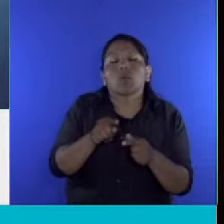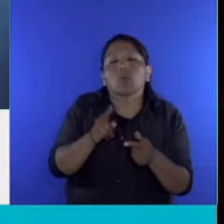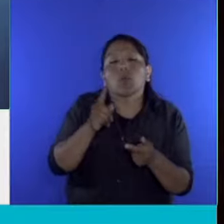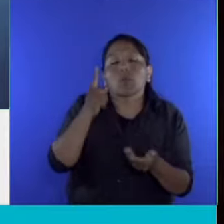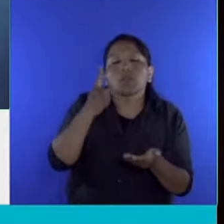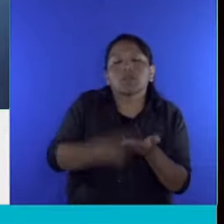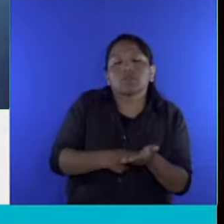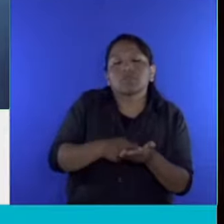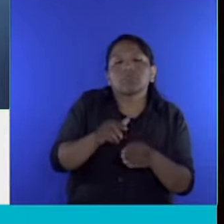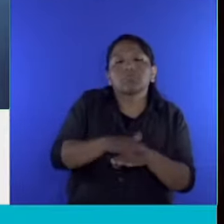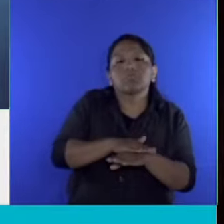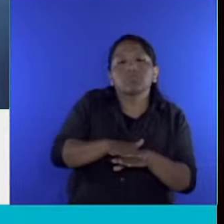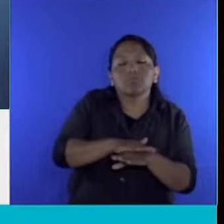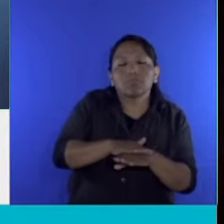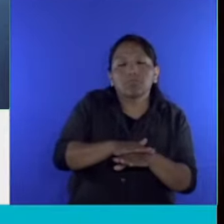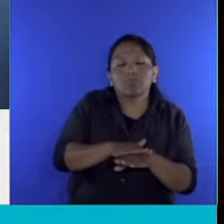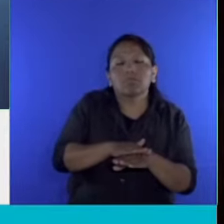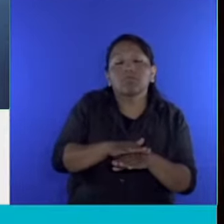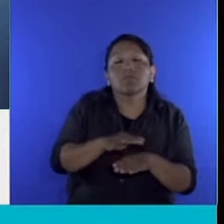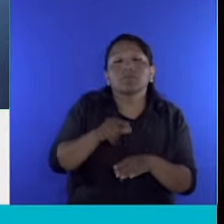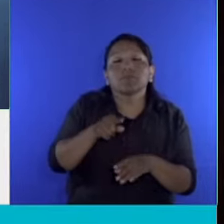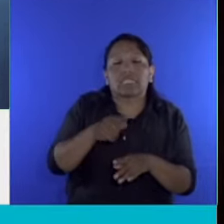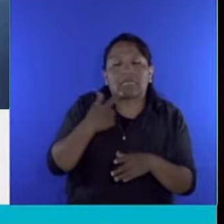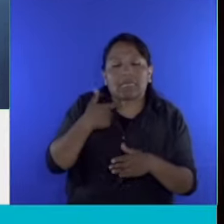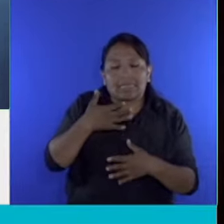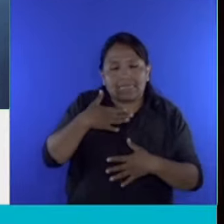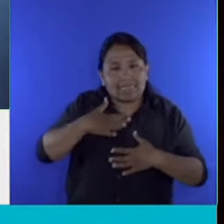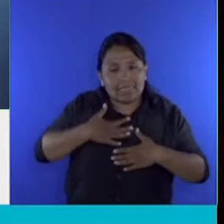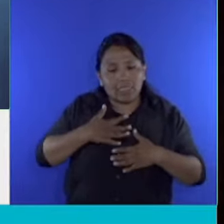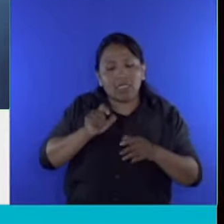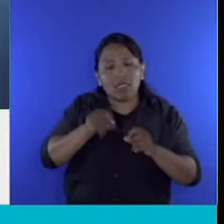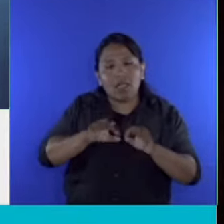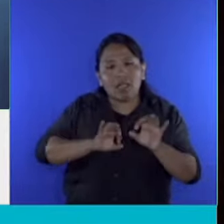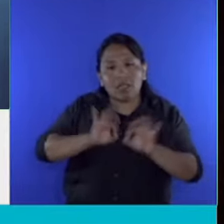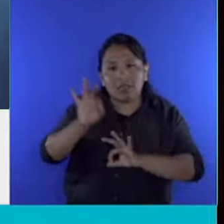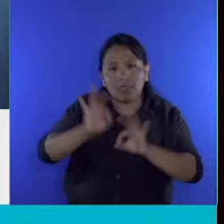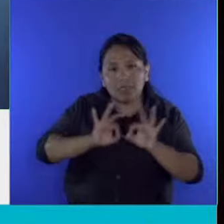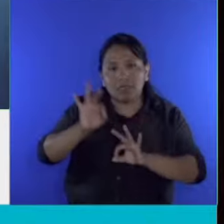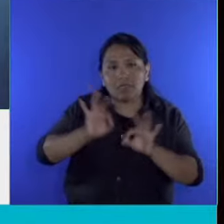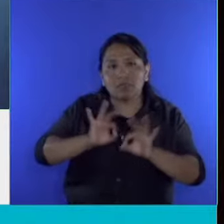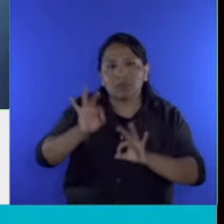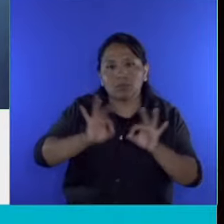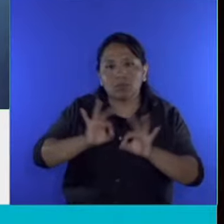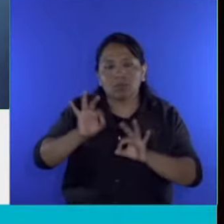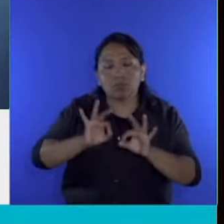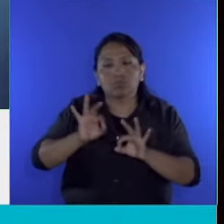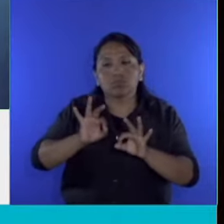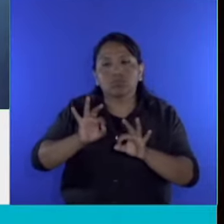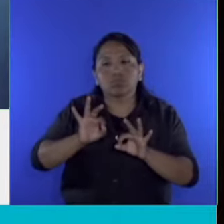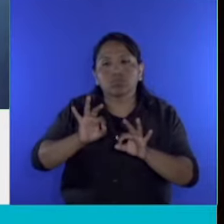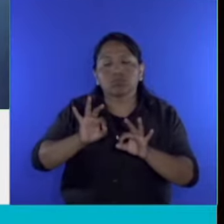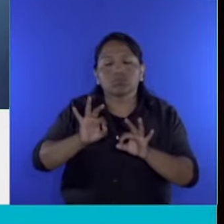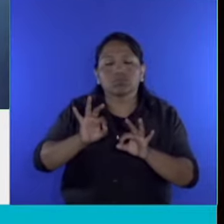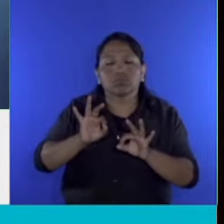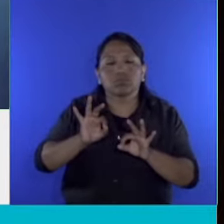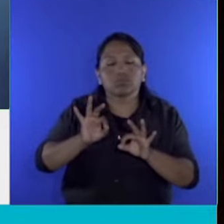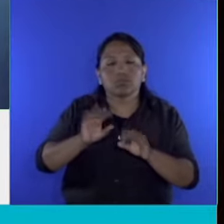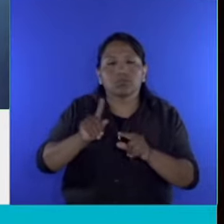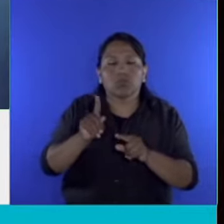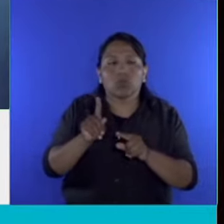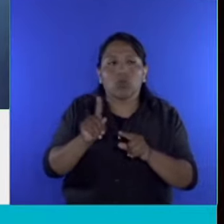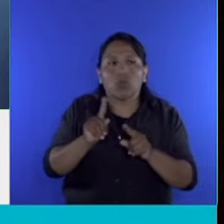por entender que el proyecto al cual no le en ese momento no pudimos llegar